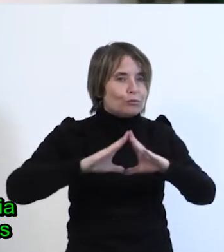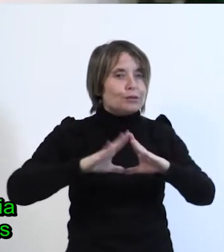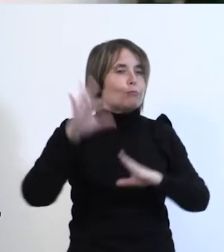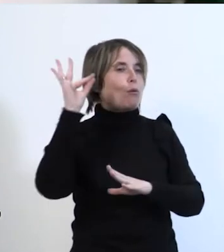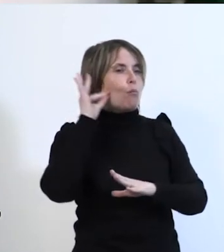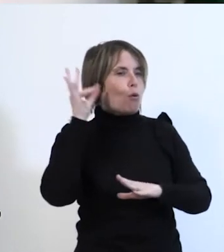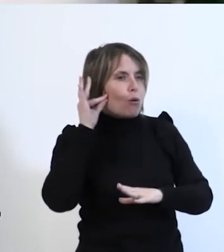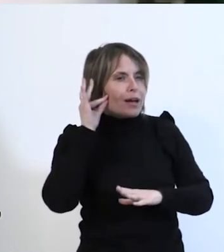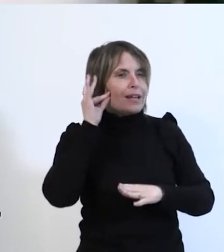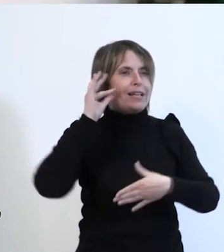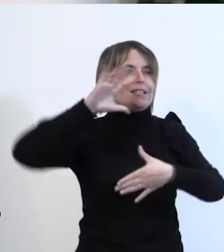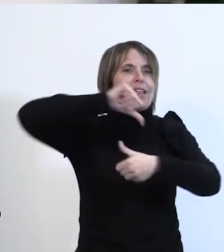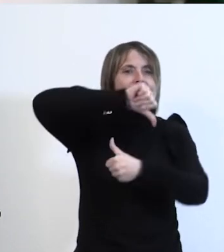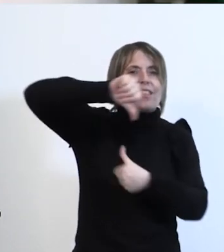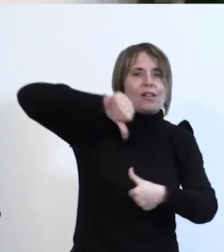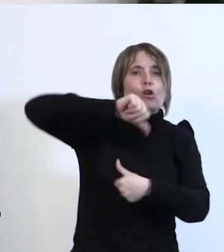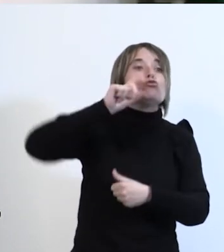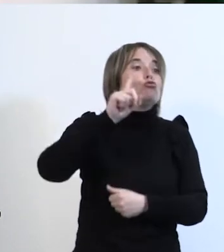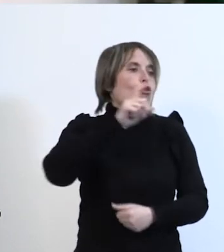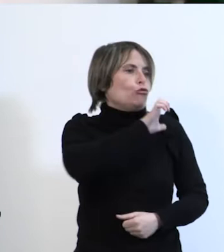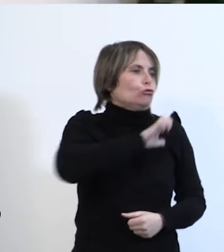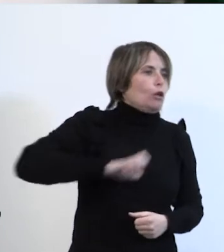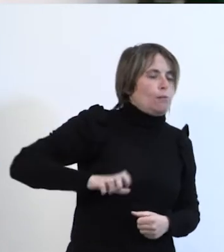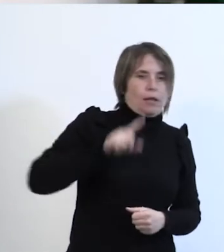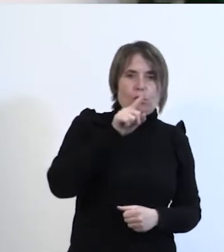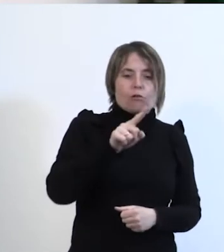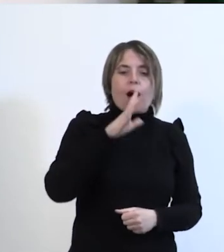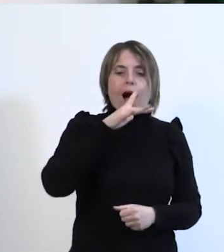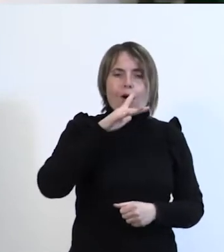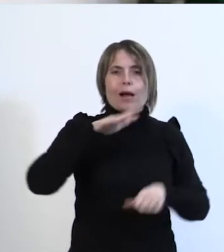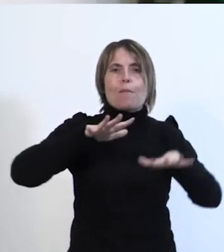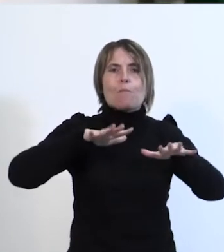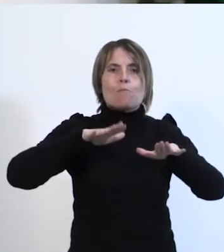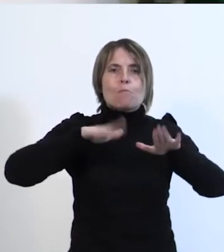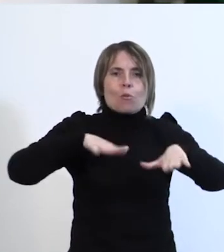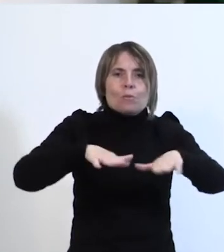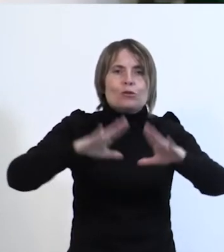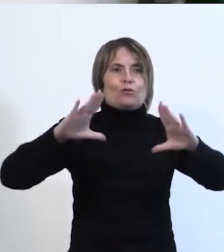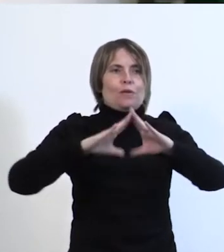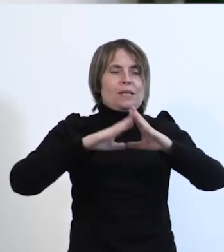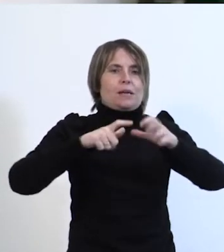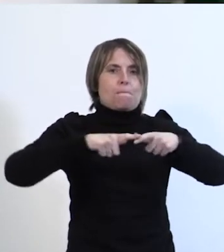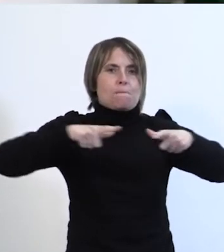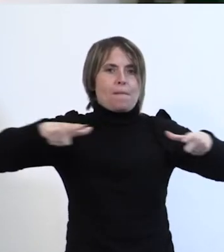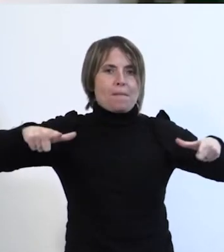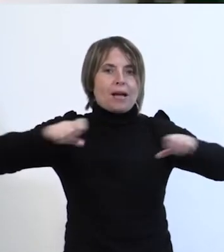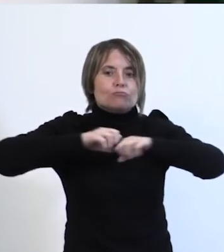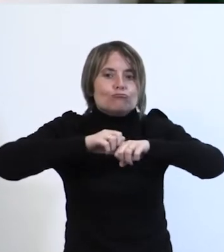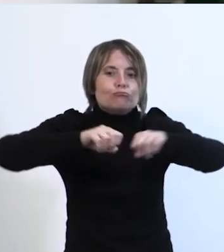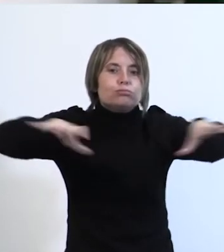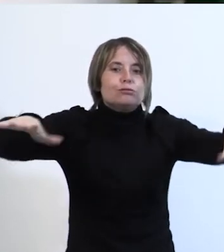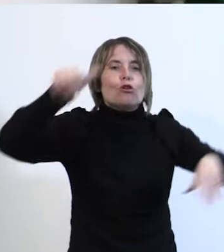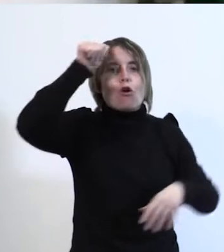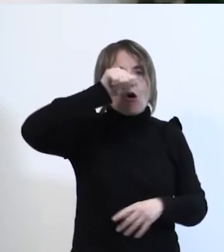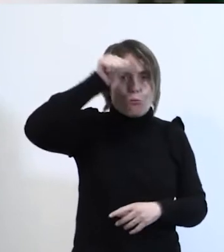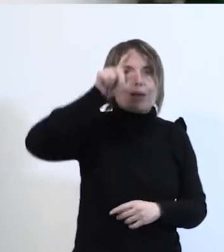feministas y de mujeres en Centroamérica, no solo en El Salvador, han crecido y se han extendido hacia los lados. Y esto